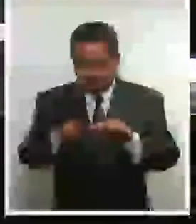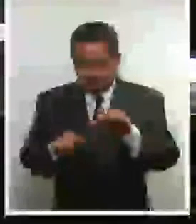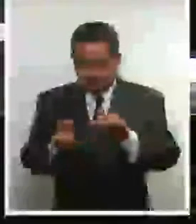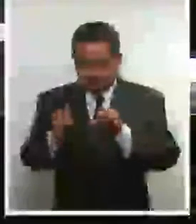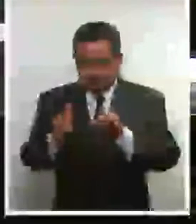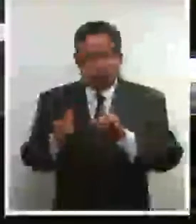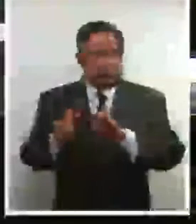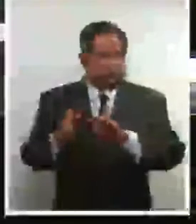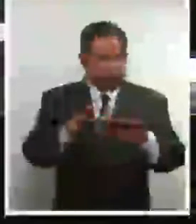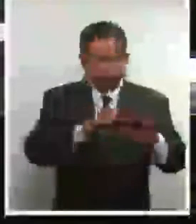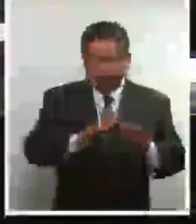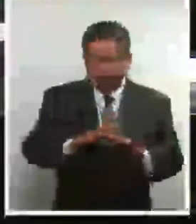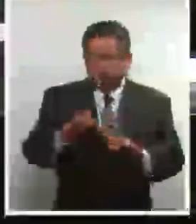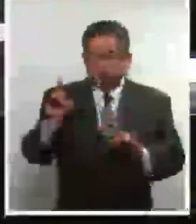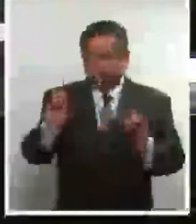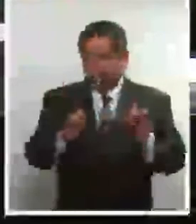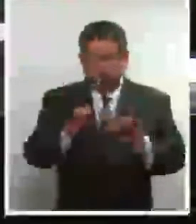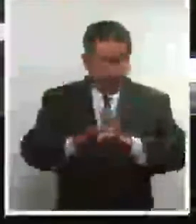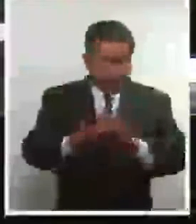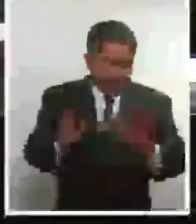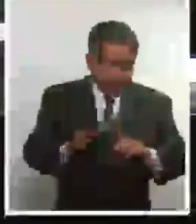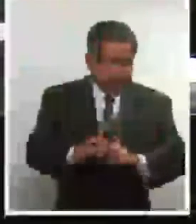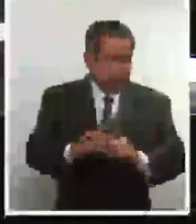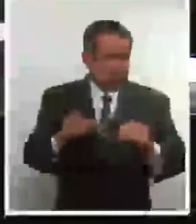vez agotada la lista de oradores,